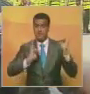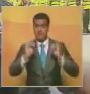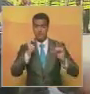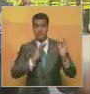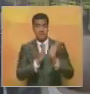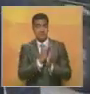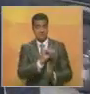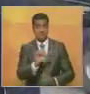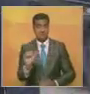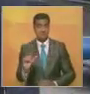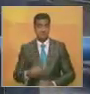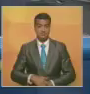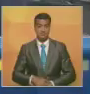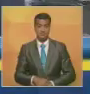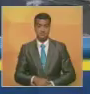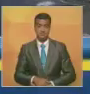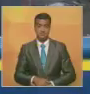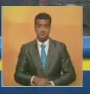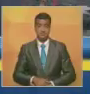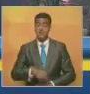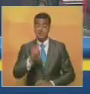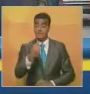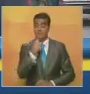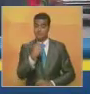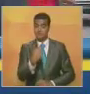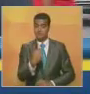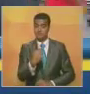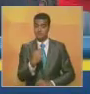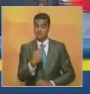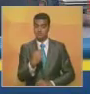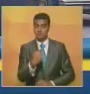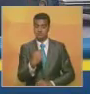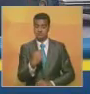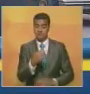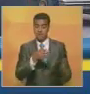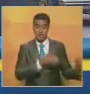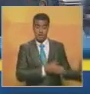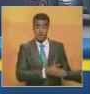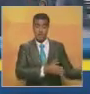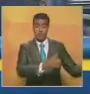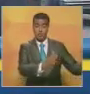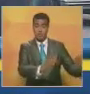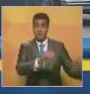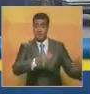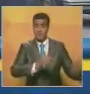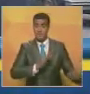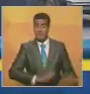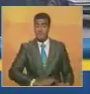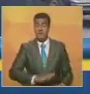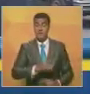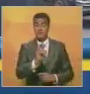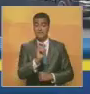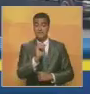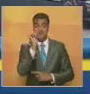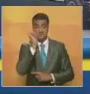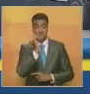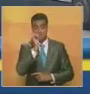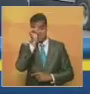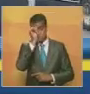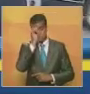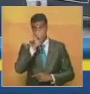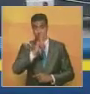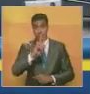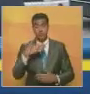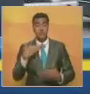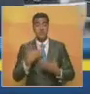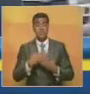de Semana Santa. El general Antonio Benavides también señaló que el canal de contraflujo estará funcionando los días viernes, sábado y domingo de 2 a 6 de